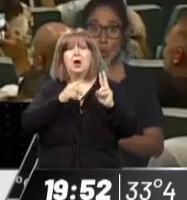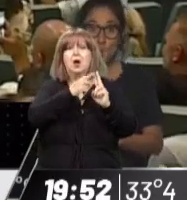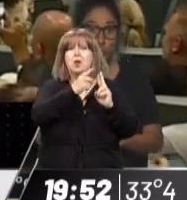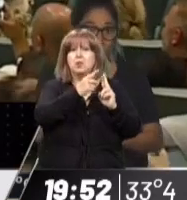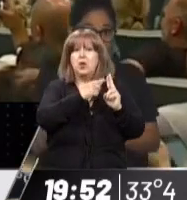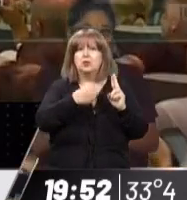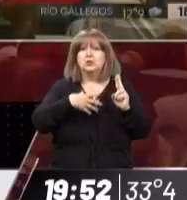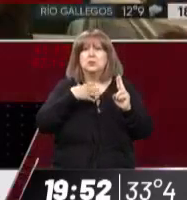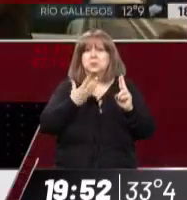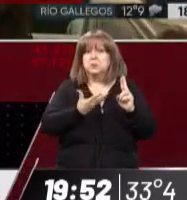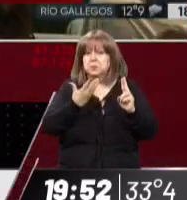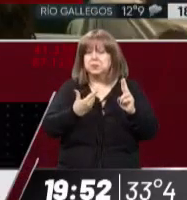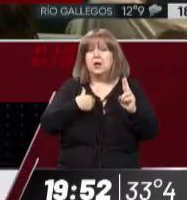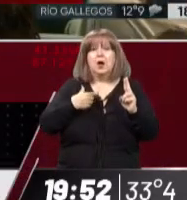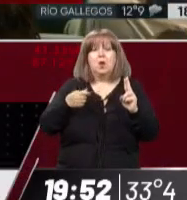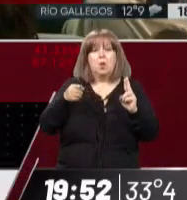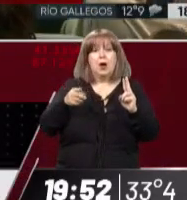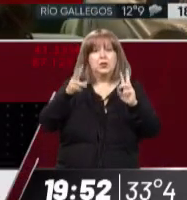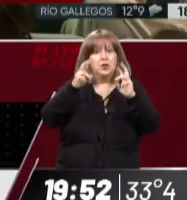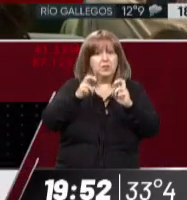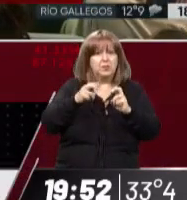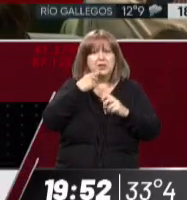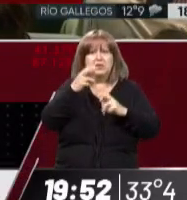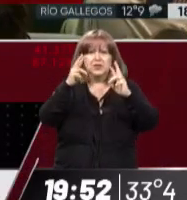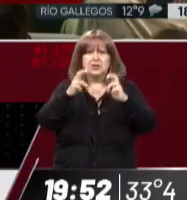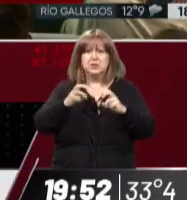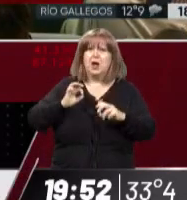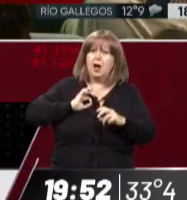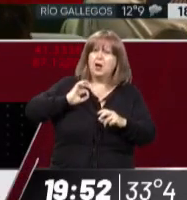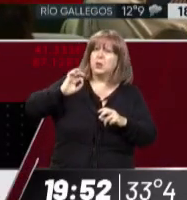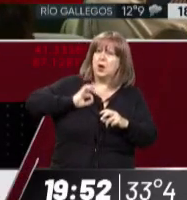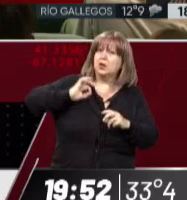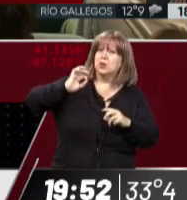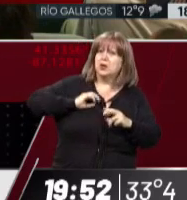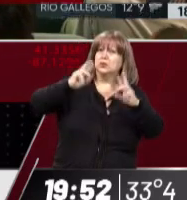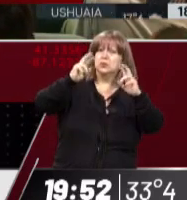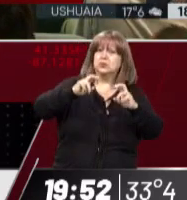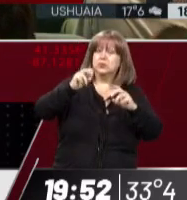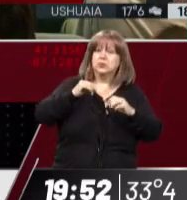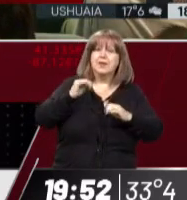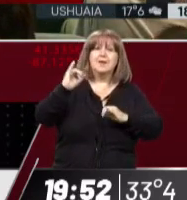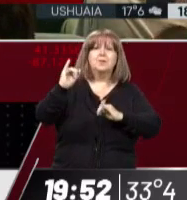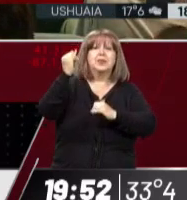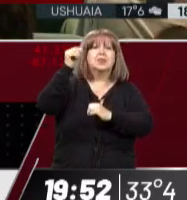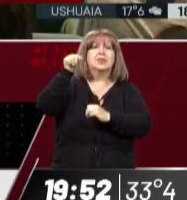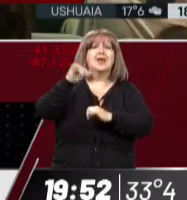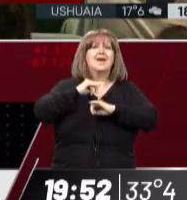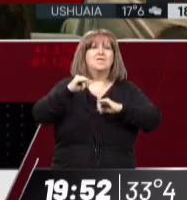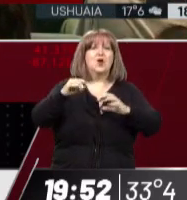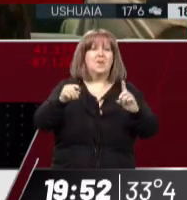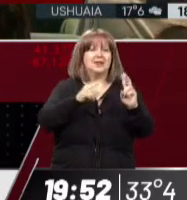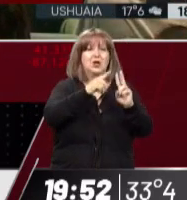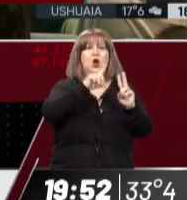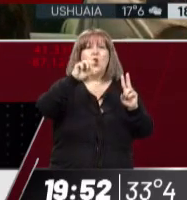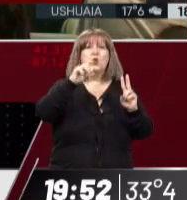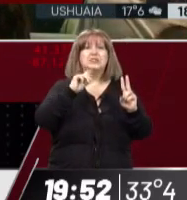nietos y nietas, y en esa indagación que hicieron durante tantos años obtuvieron la información de que Lucía